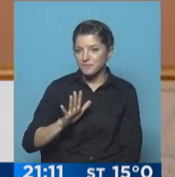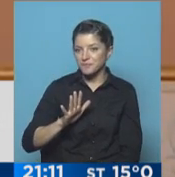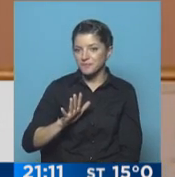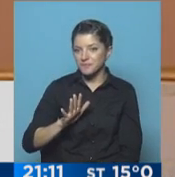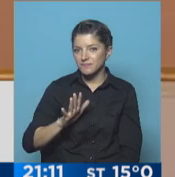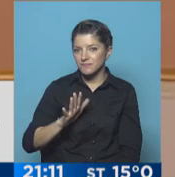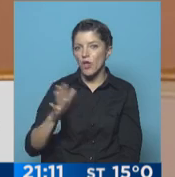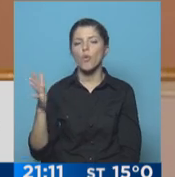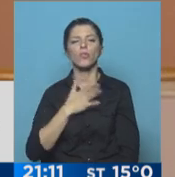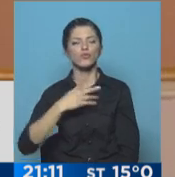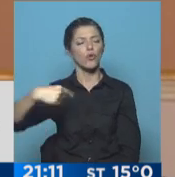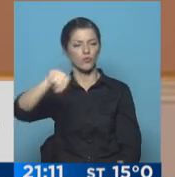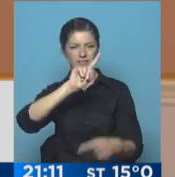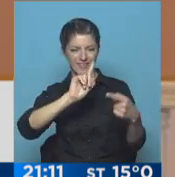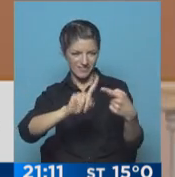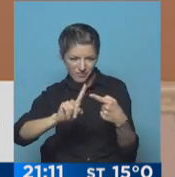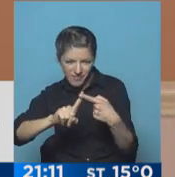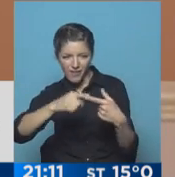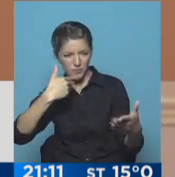cuando tomo contacto con ustedes,